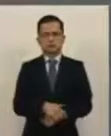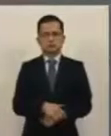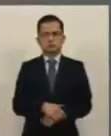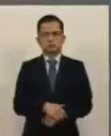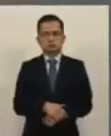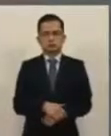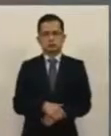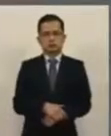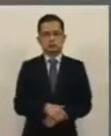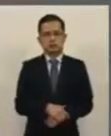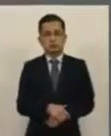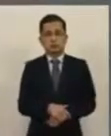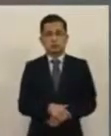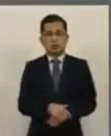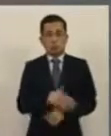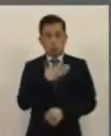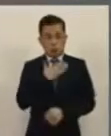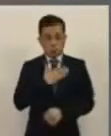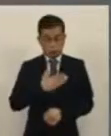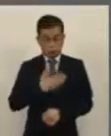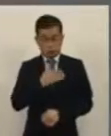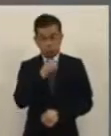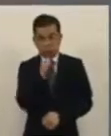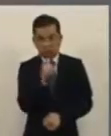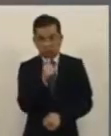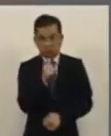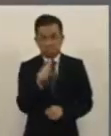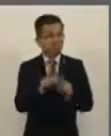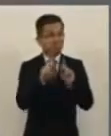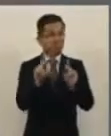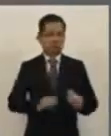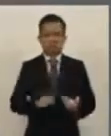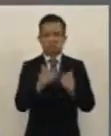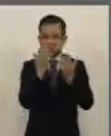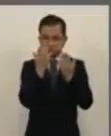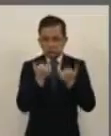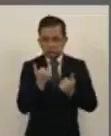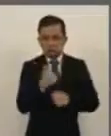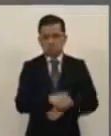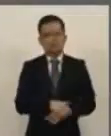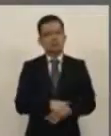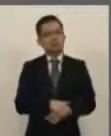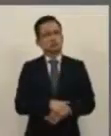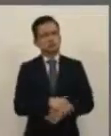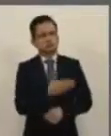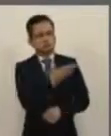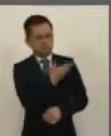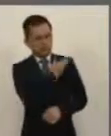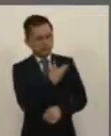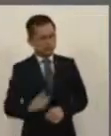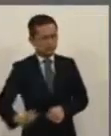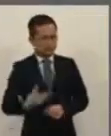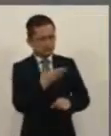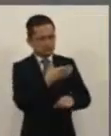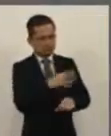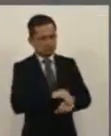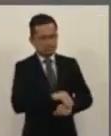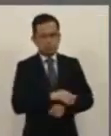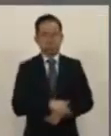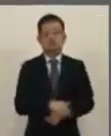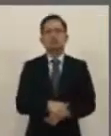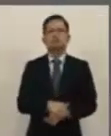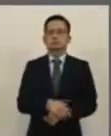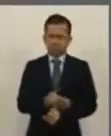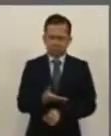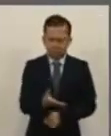Sin justicia no hay paz. Con su permiso, ciudadana presidenta.